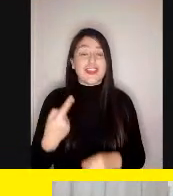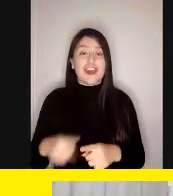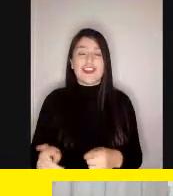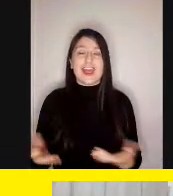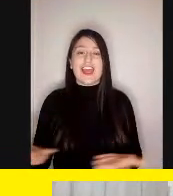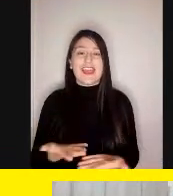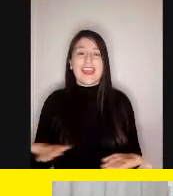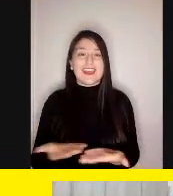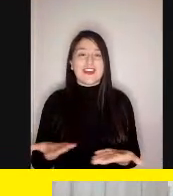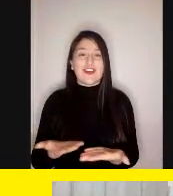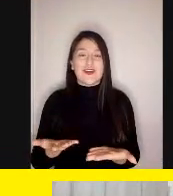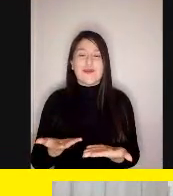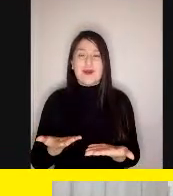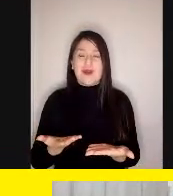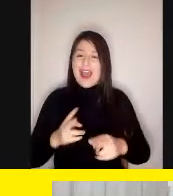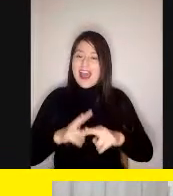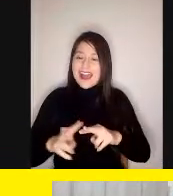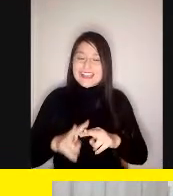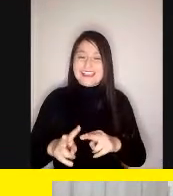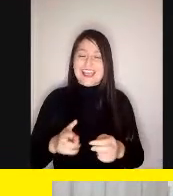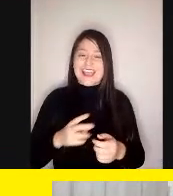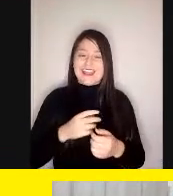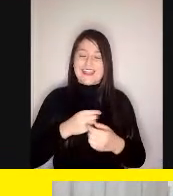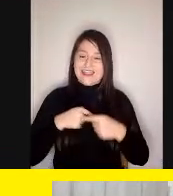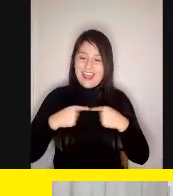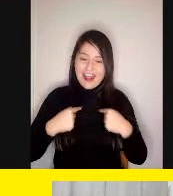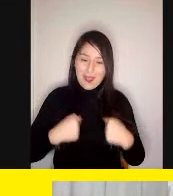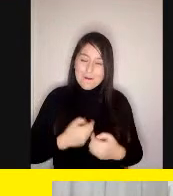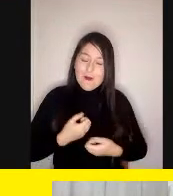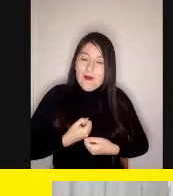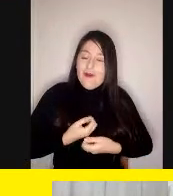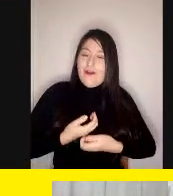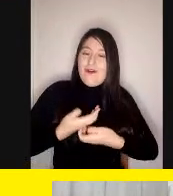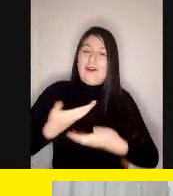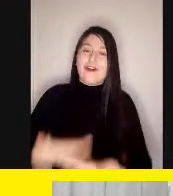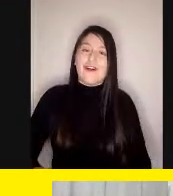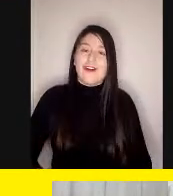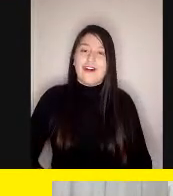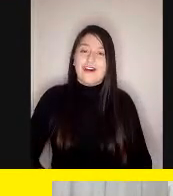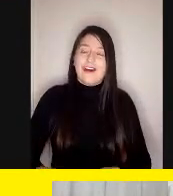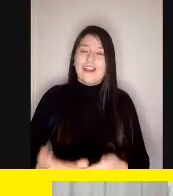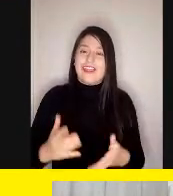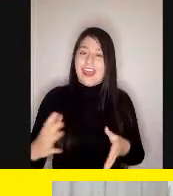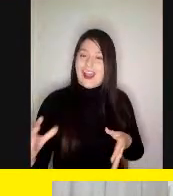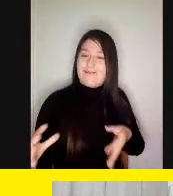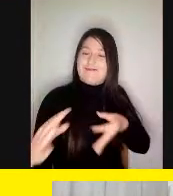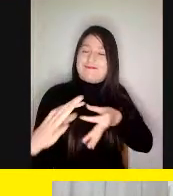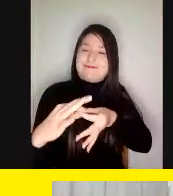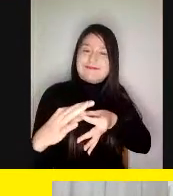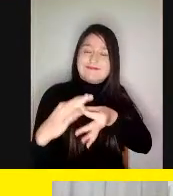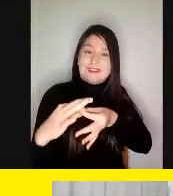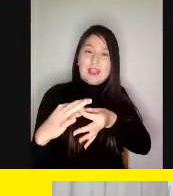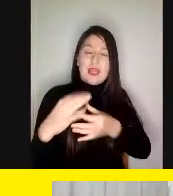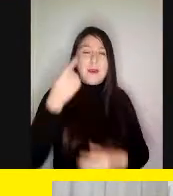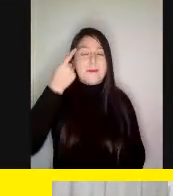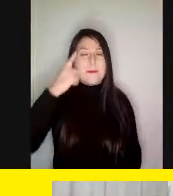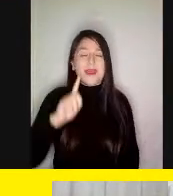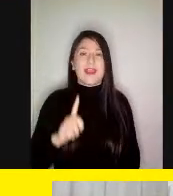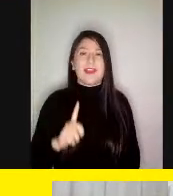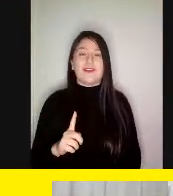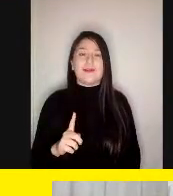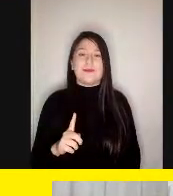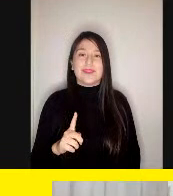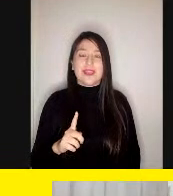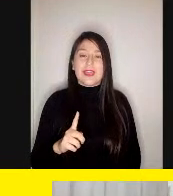desde el amor, desde la fraternidad, desde lo que tú quieras, pero en estricto rigor es